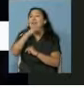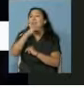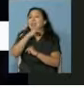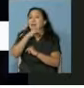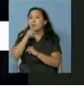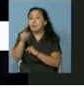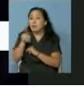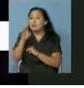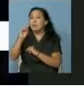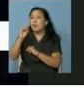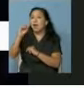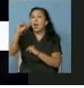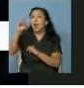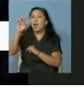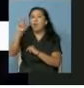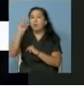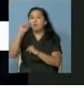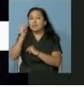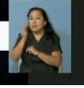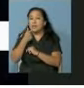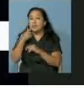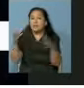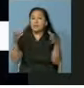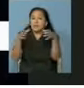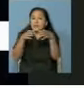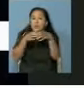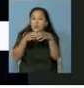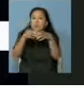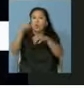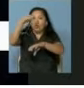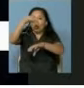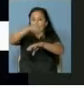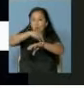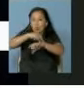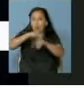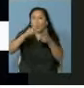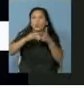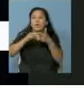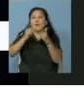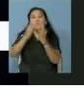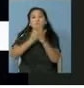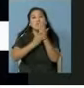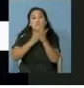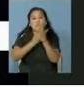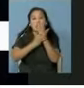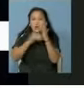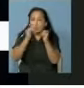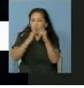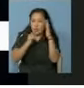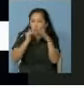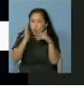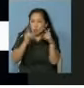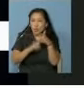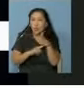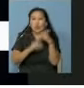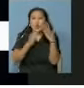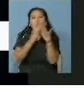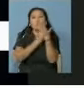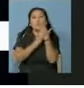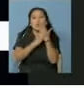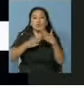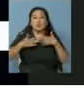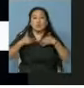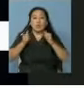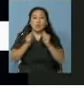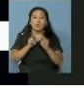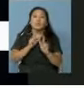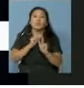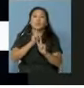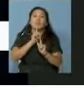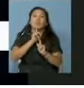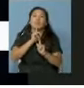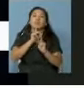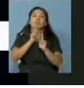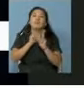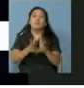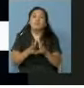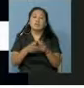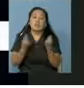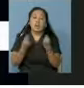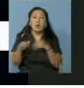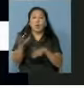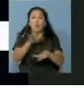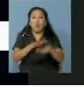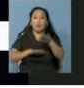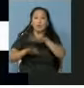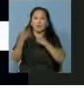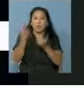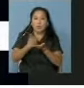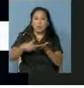de una reunión con los médicos, con personal del Ministerio de Infraestructura, del Ministerio de Salud y la dirección del hospital, decidieron